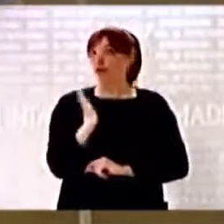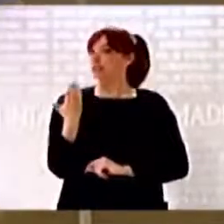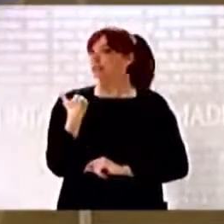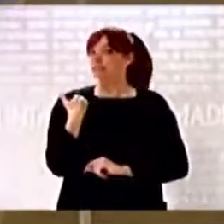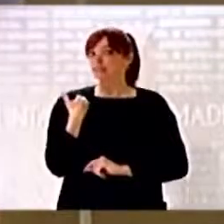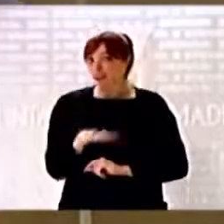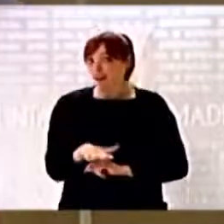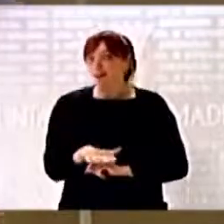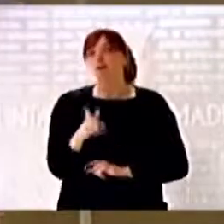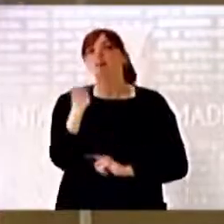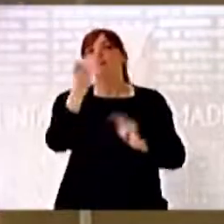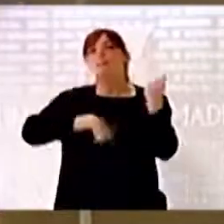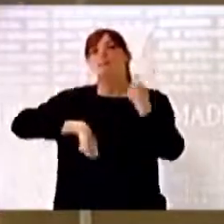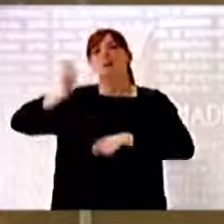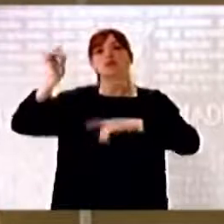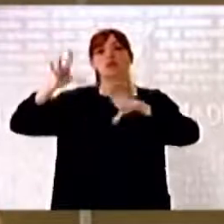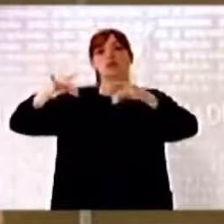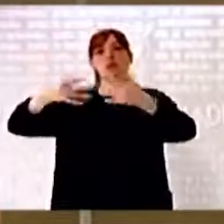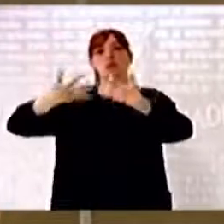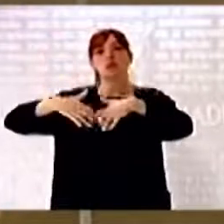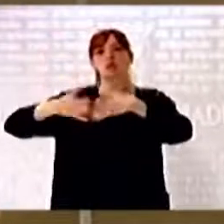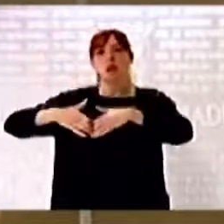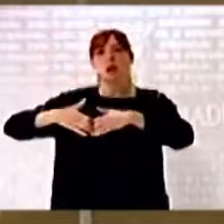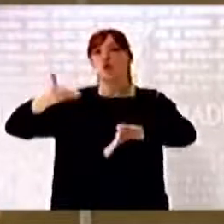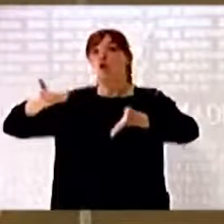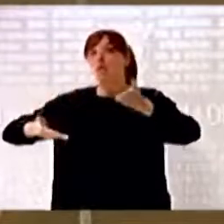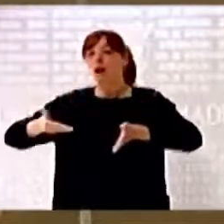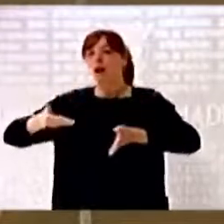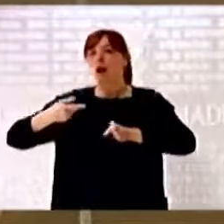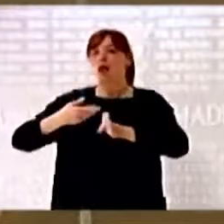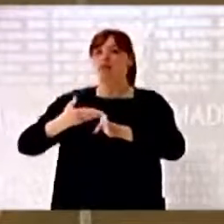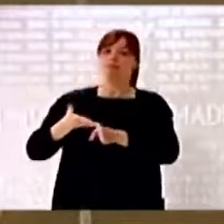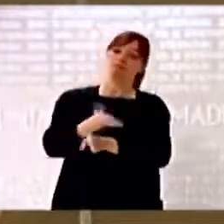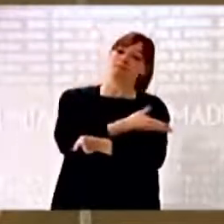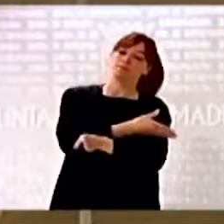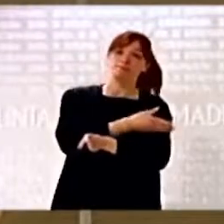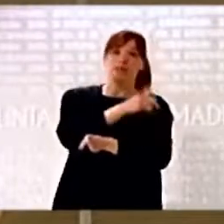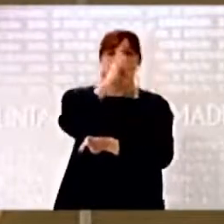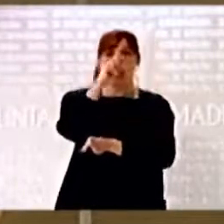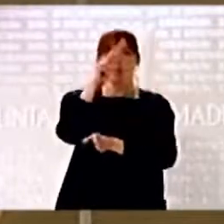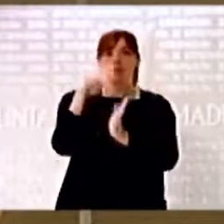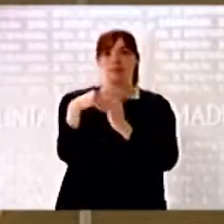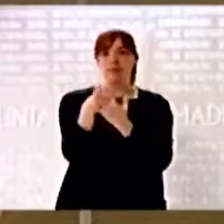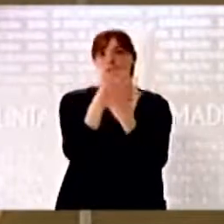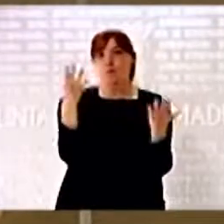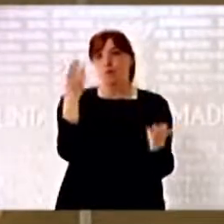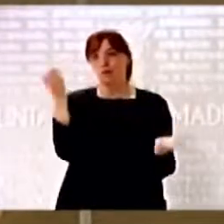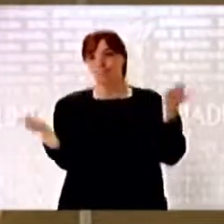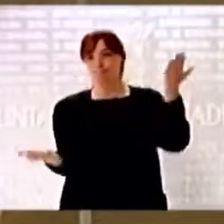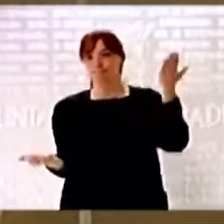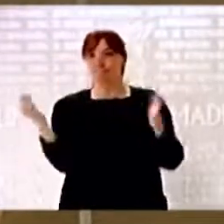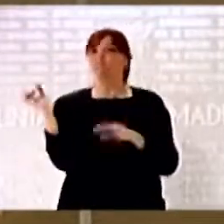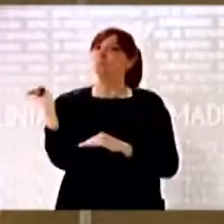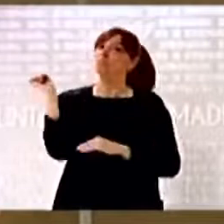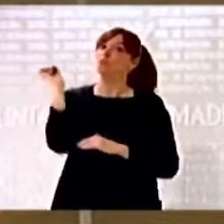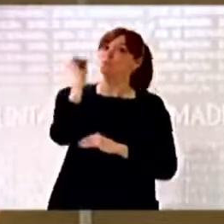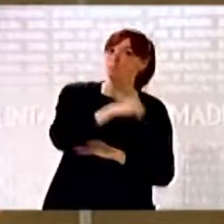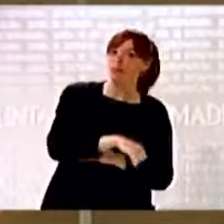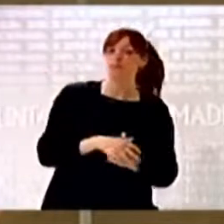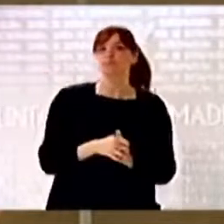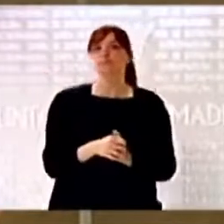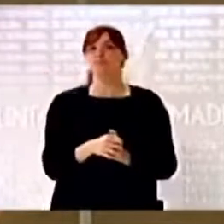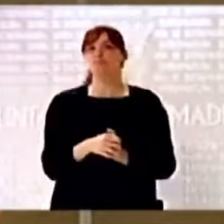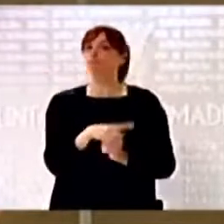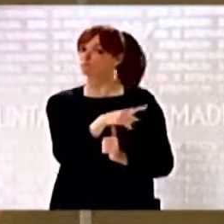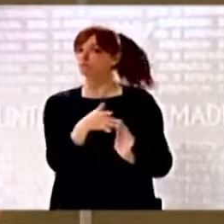vendido más suelo industrial que en todo el año 2019. Y este es el mejor índice,